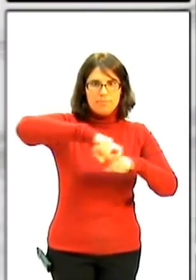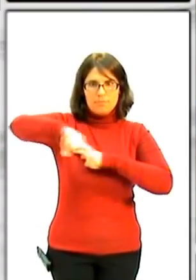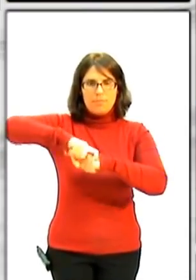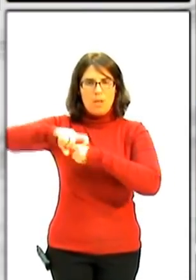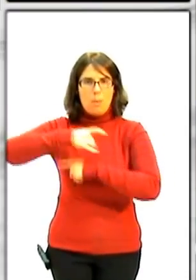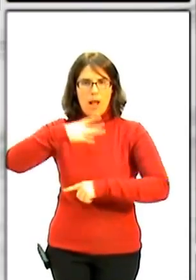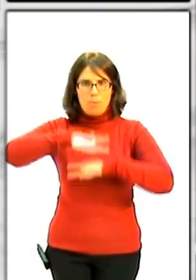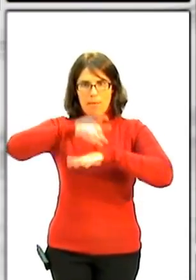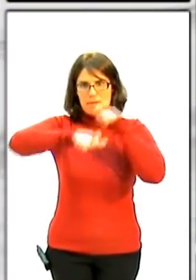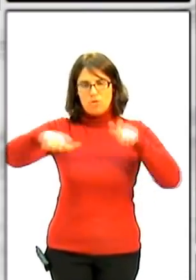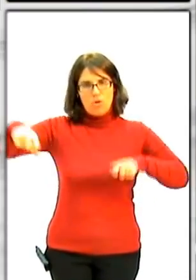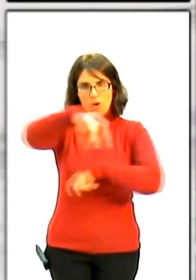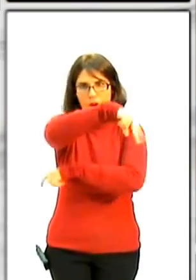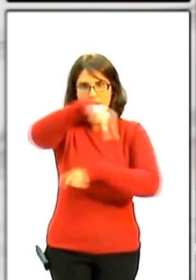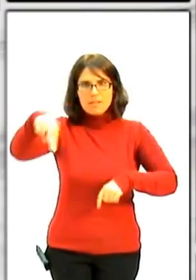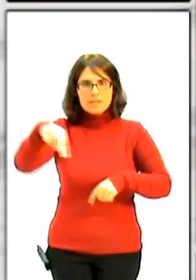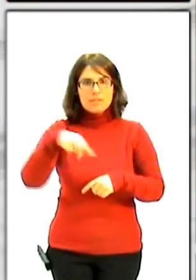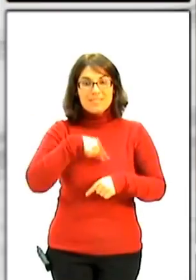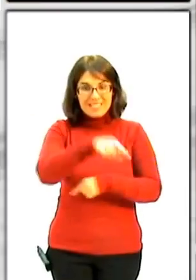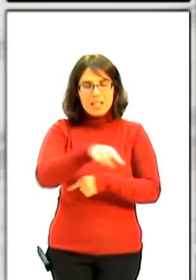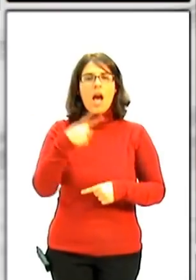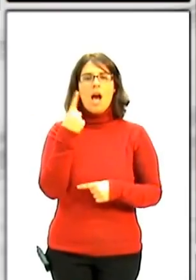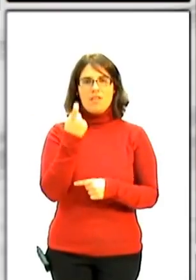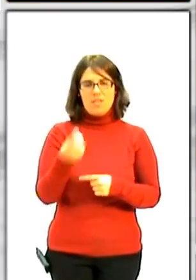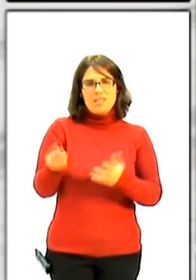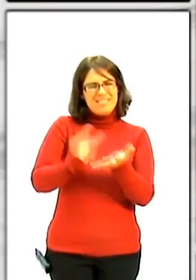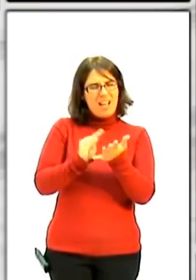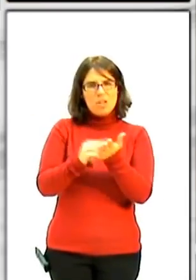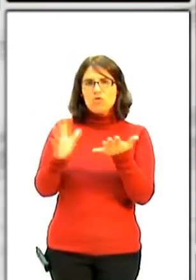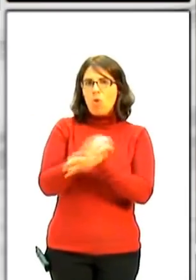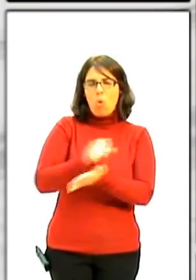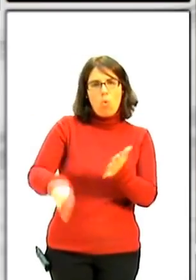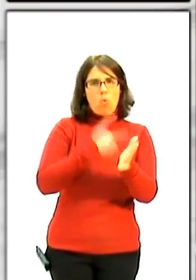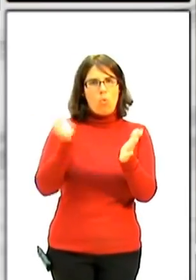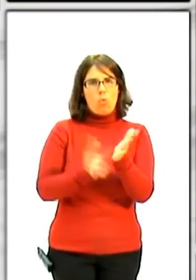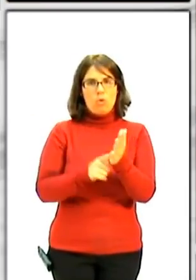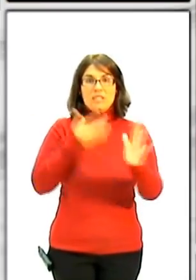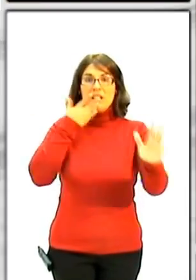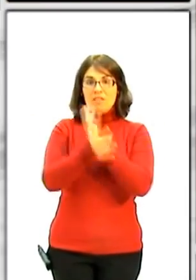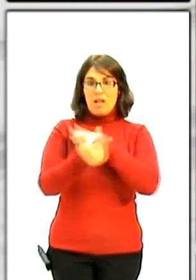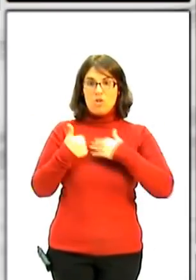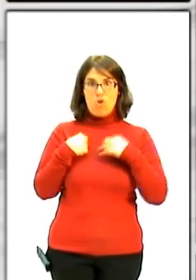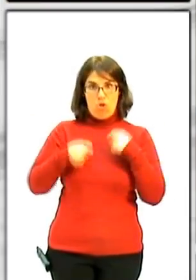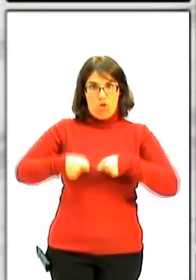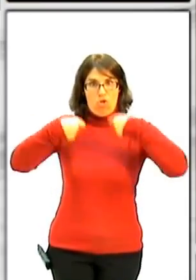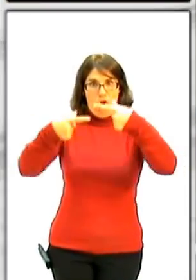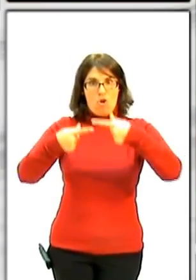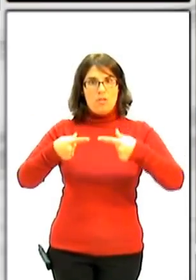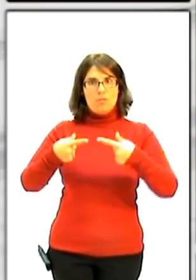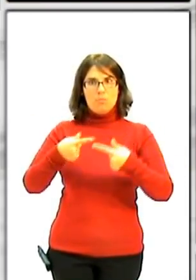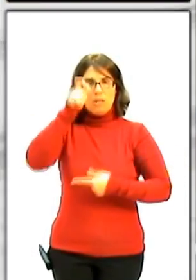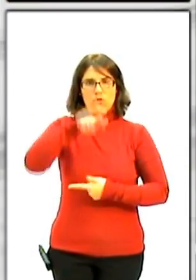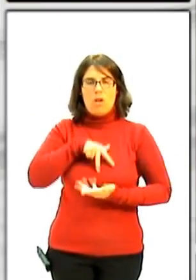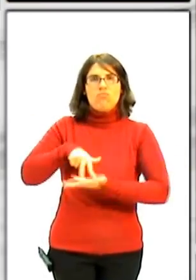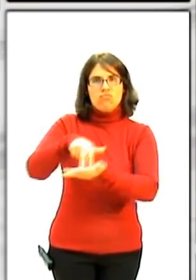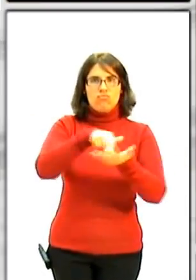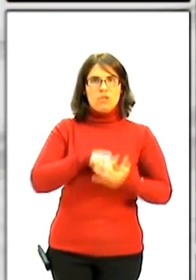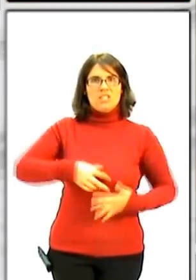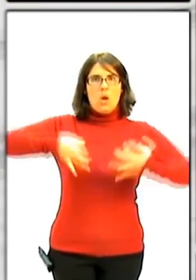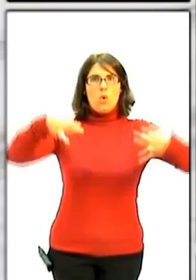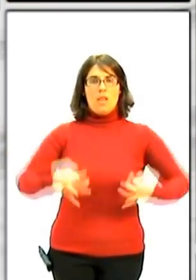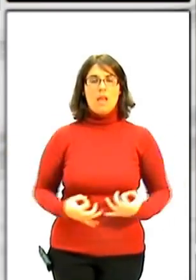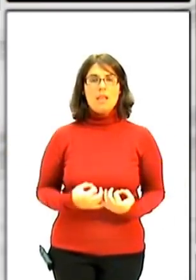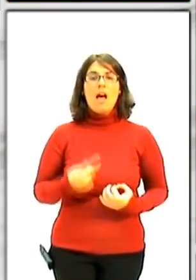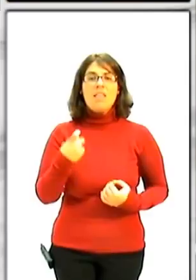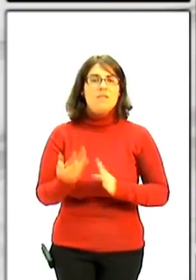poco lo que necesito para hacer que alguien navegue con seguridad es servirme de esos elementos para trazar